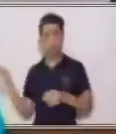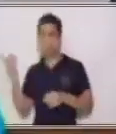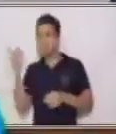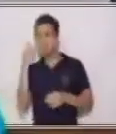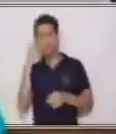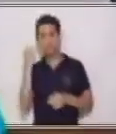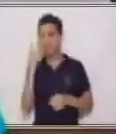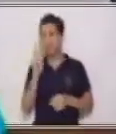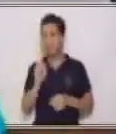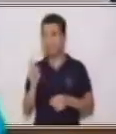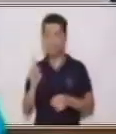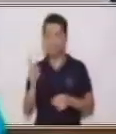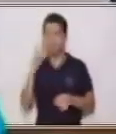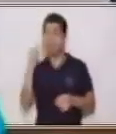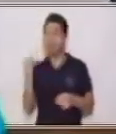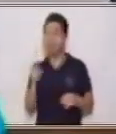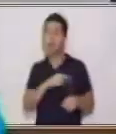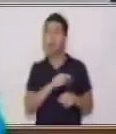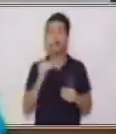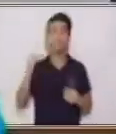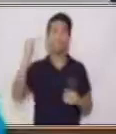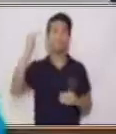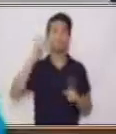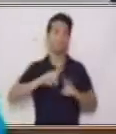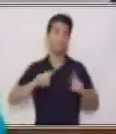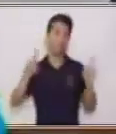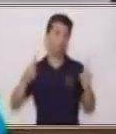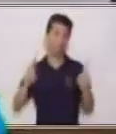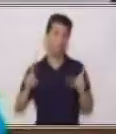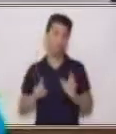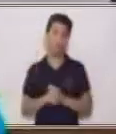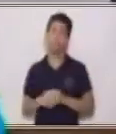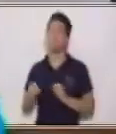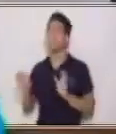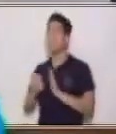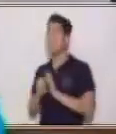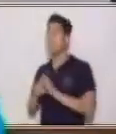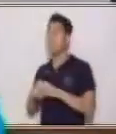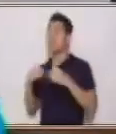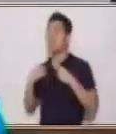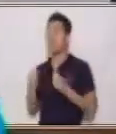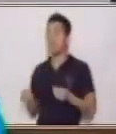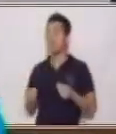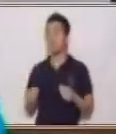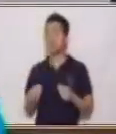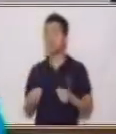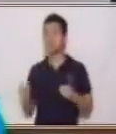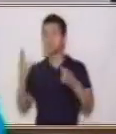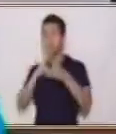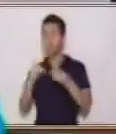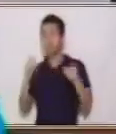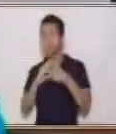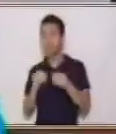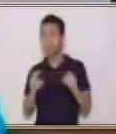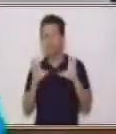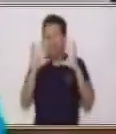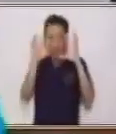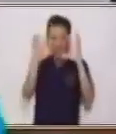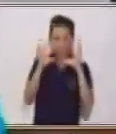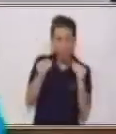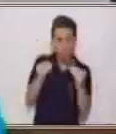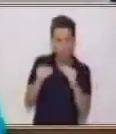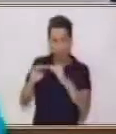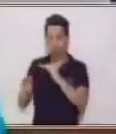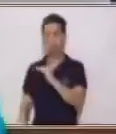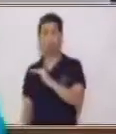oraciones, considero que no va a ser lo mismo. Si le doy un cuento de terror, y en este caso es todavía pequeño, puede ser que se